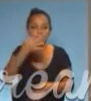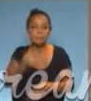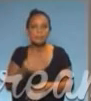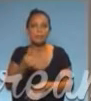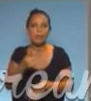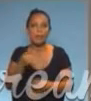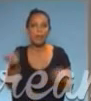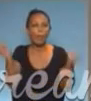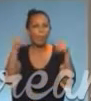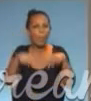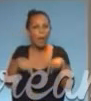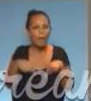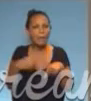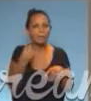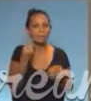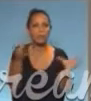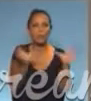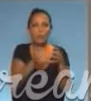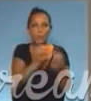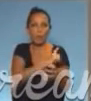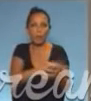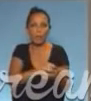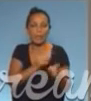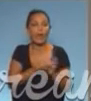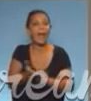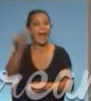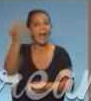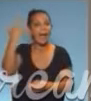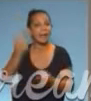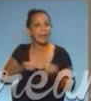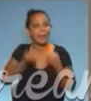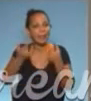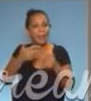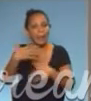retoman aquellas fuerzas políticas que dieron una instancia de crecimiento a la región.